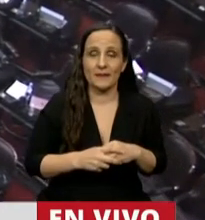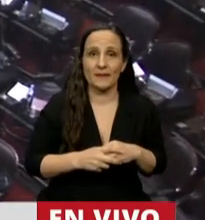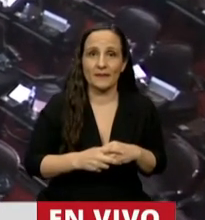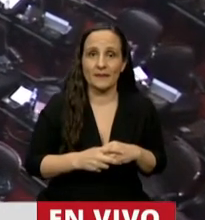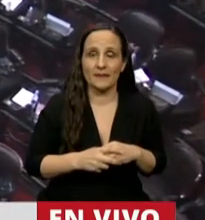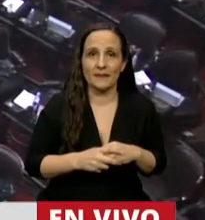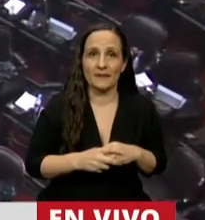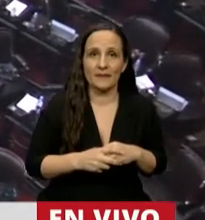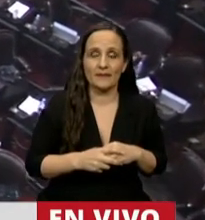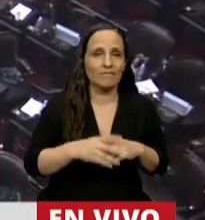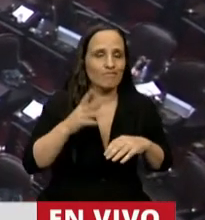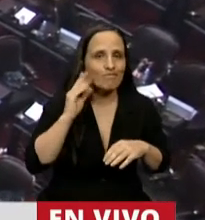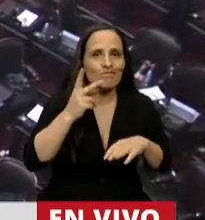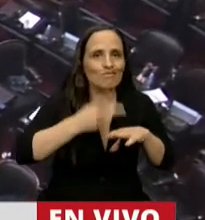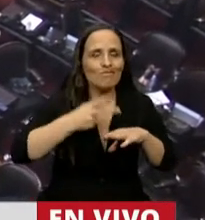en este